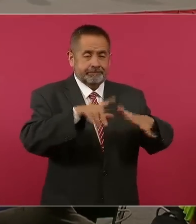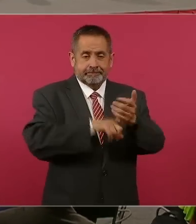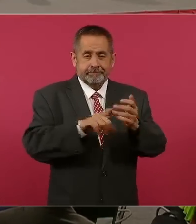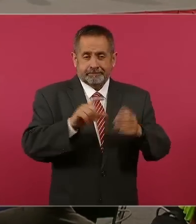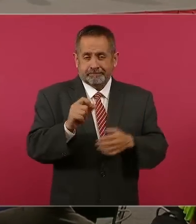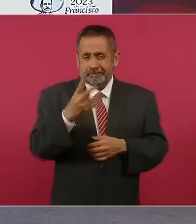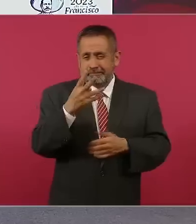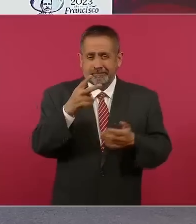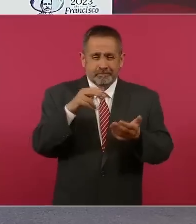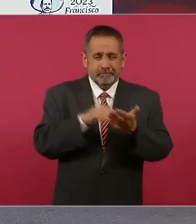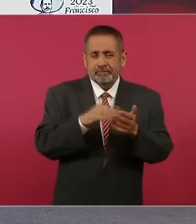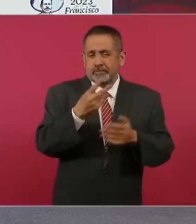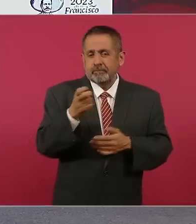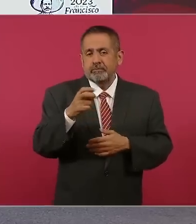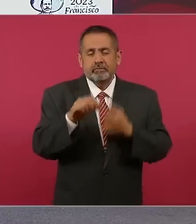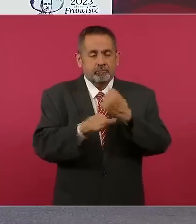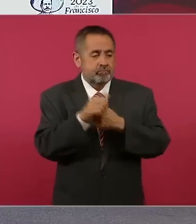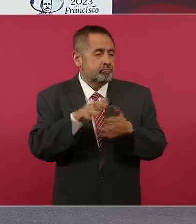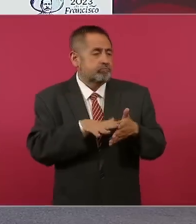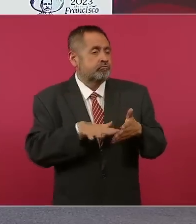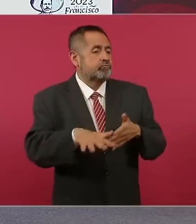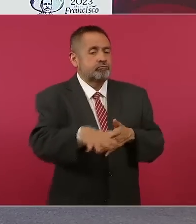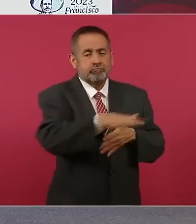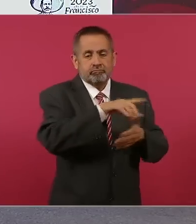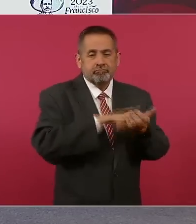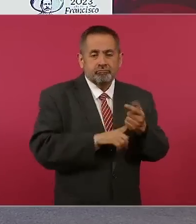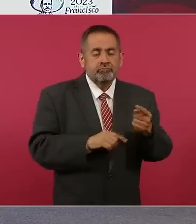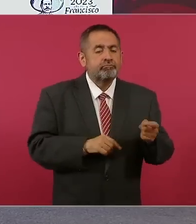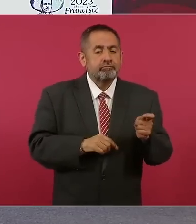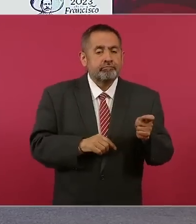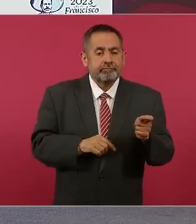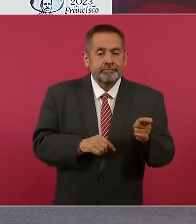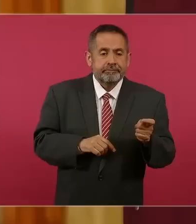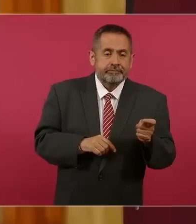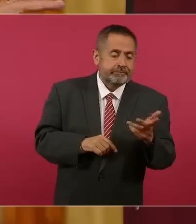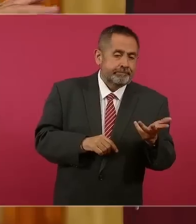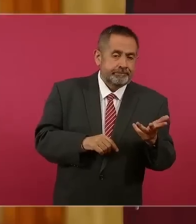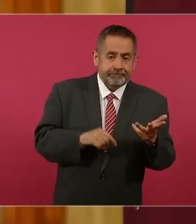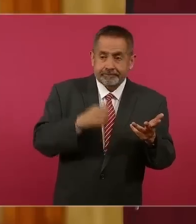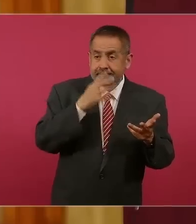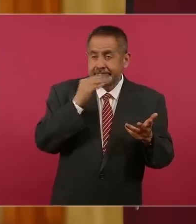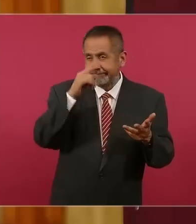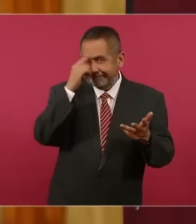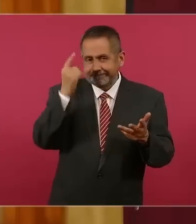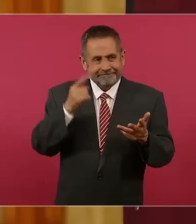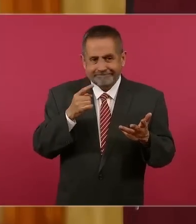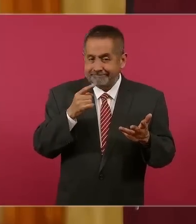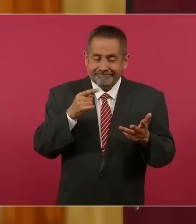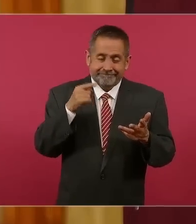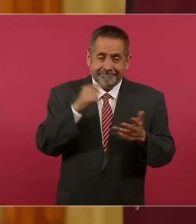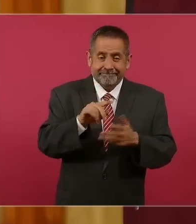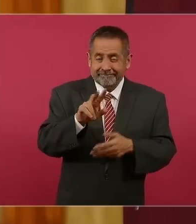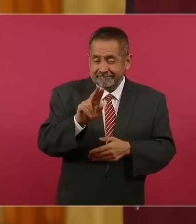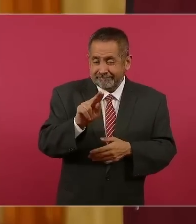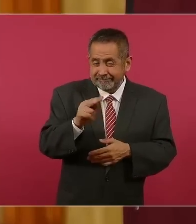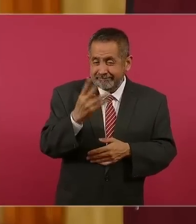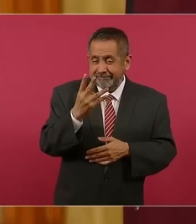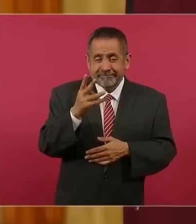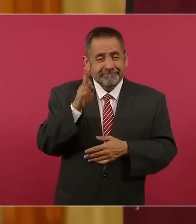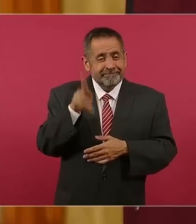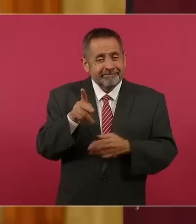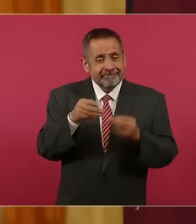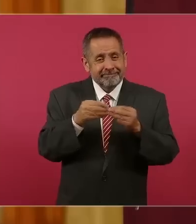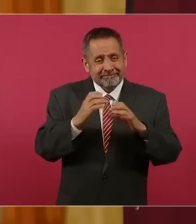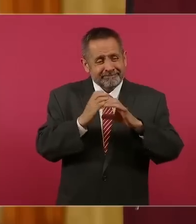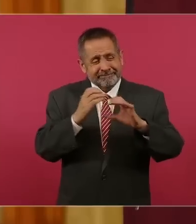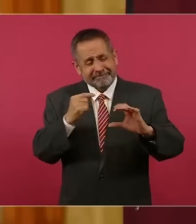24,250 hectáreas y son 11 secciones de riego, que se dice fácil, pero aquí tiene que ver con 84 kilómetros de canal